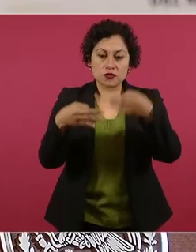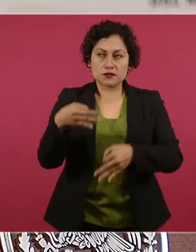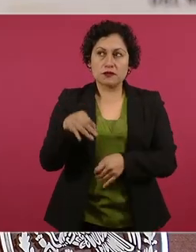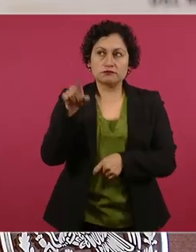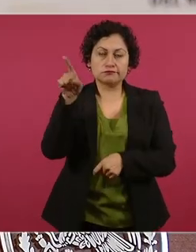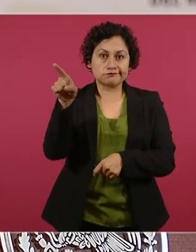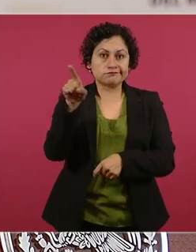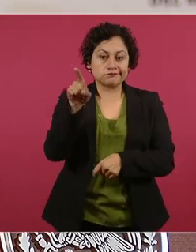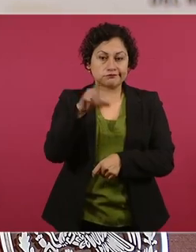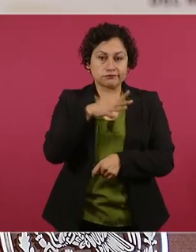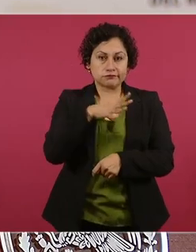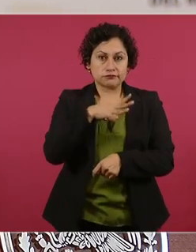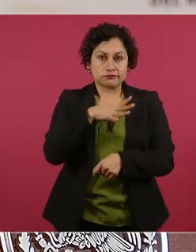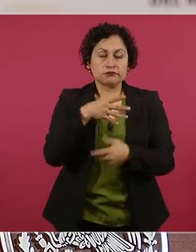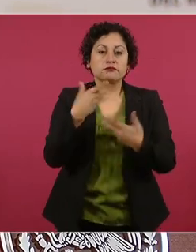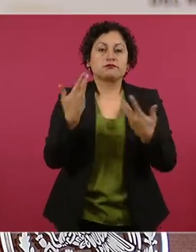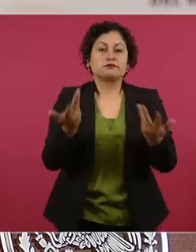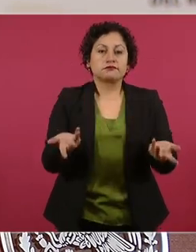que